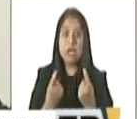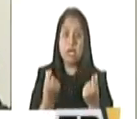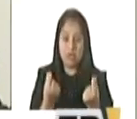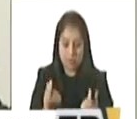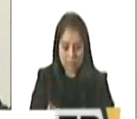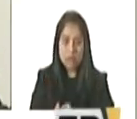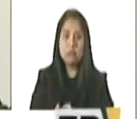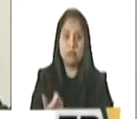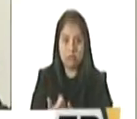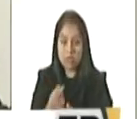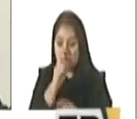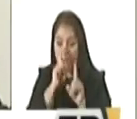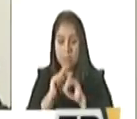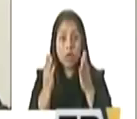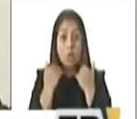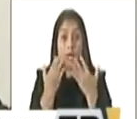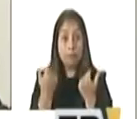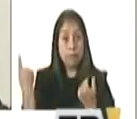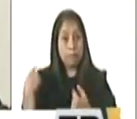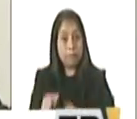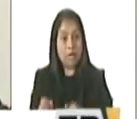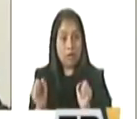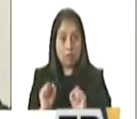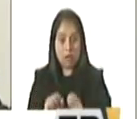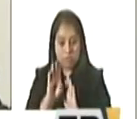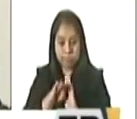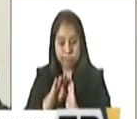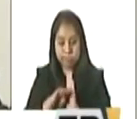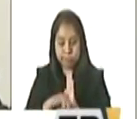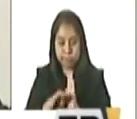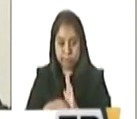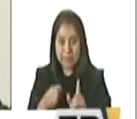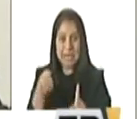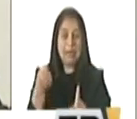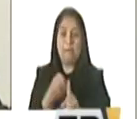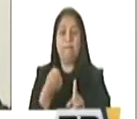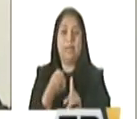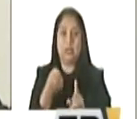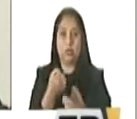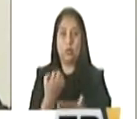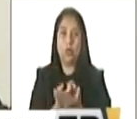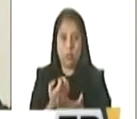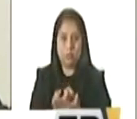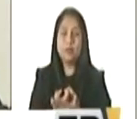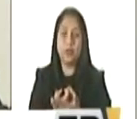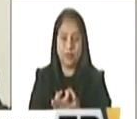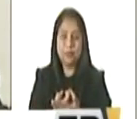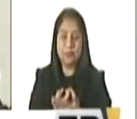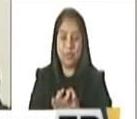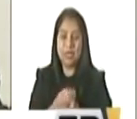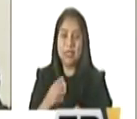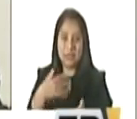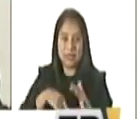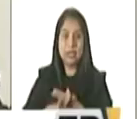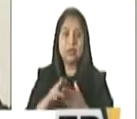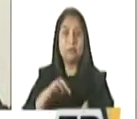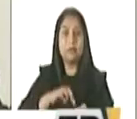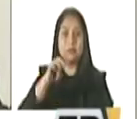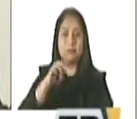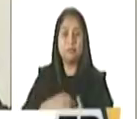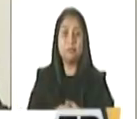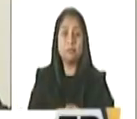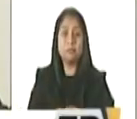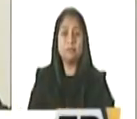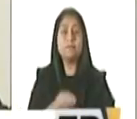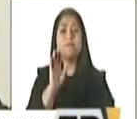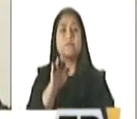y con alimentos para tratar de disminuir el impacto económico en el país.